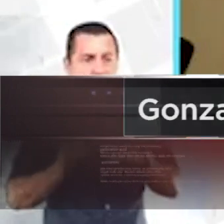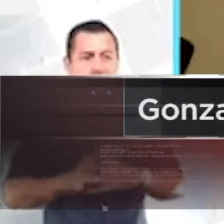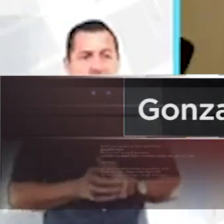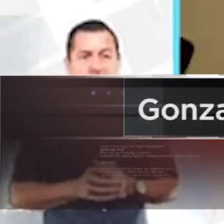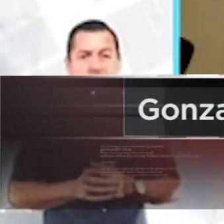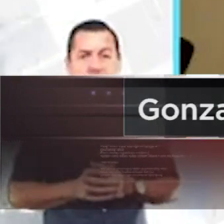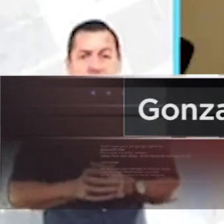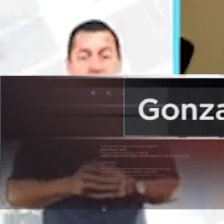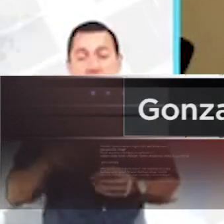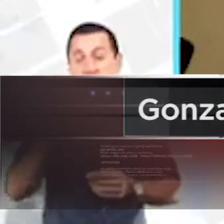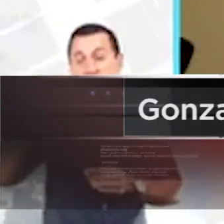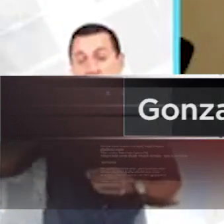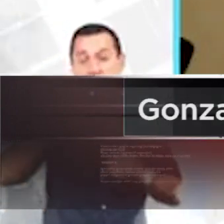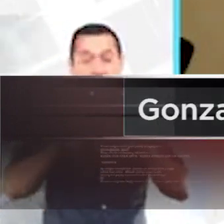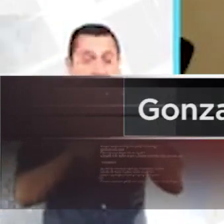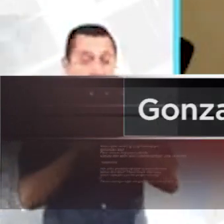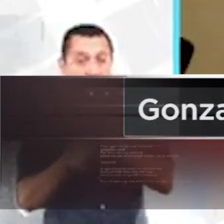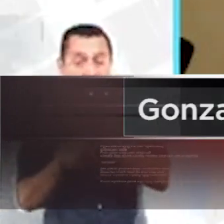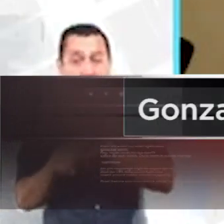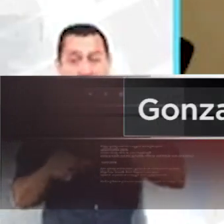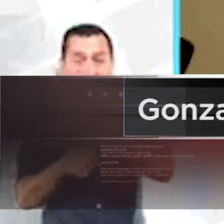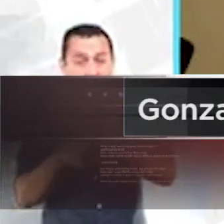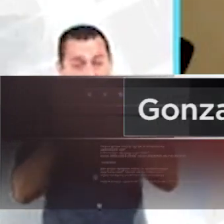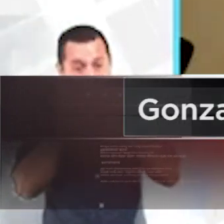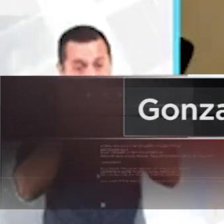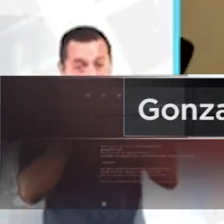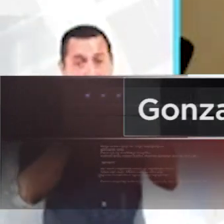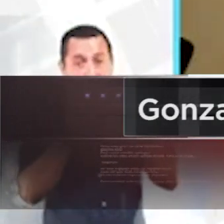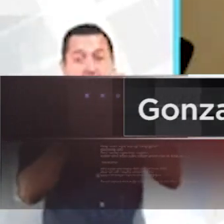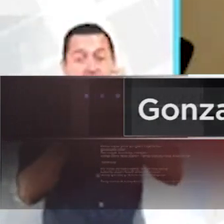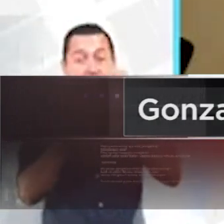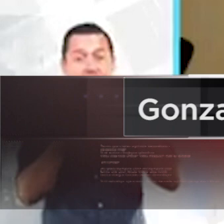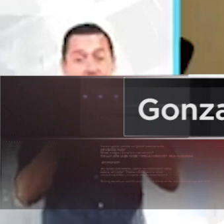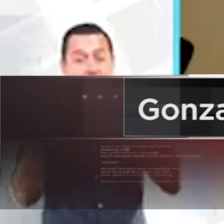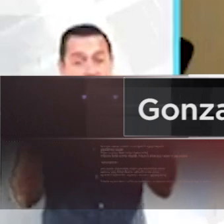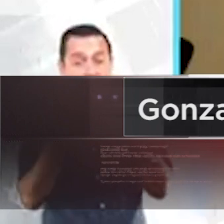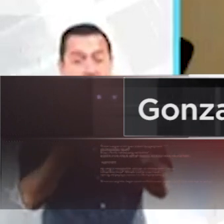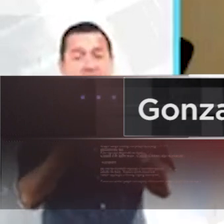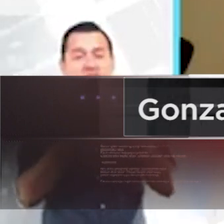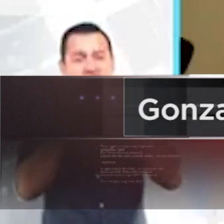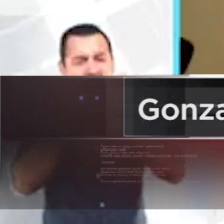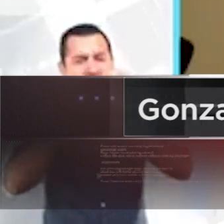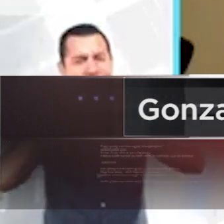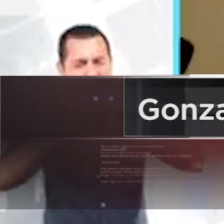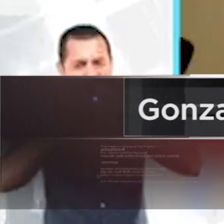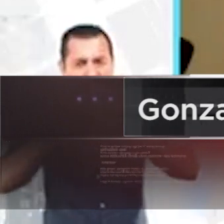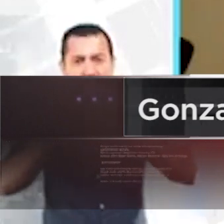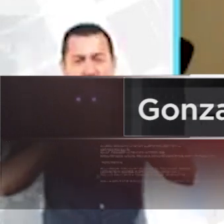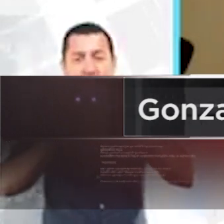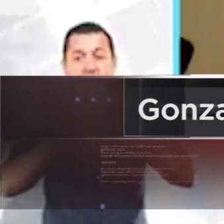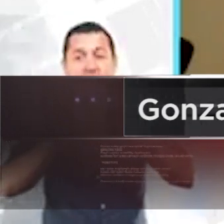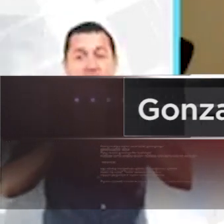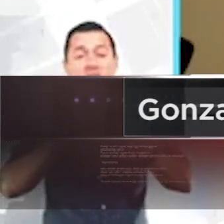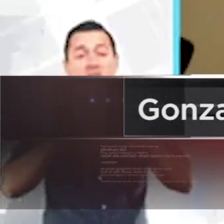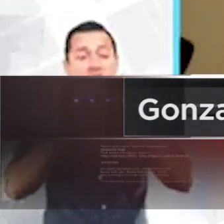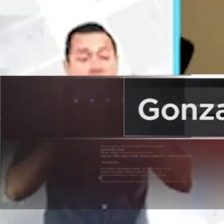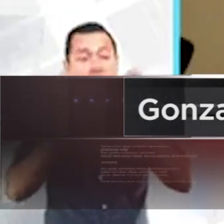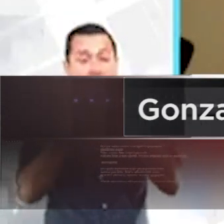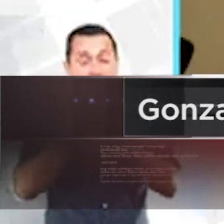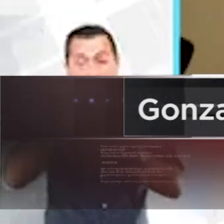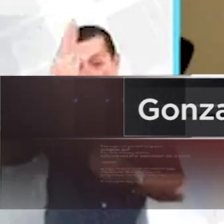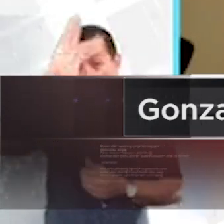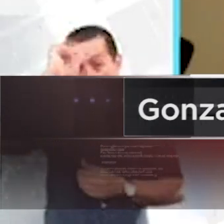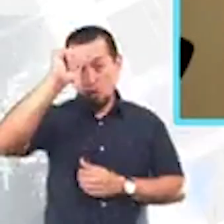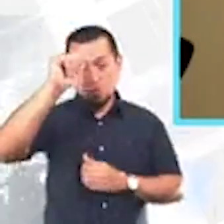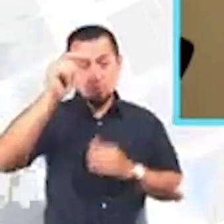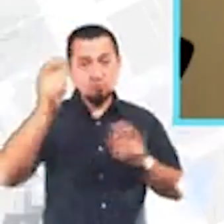a atender puentes de diálogo, construir acuerdos que atiendan las necesidades de